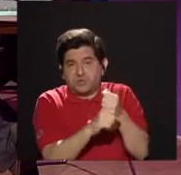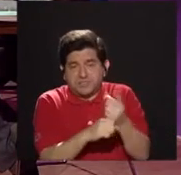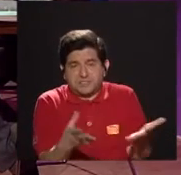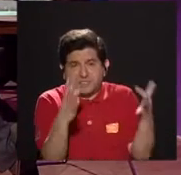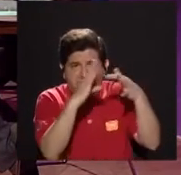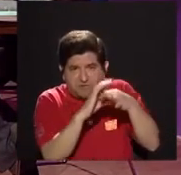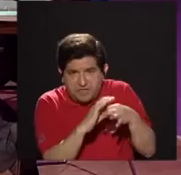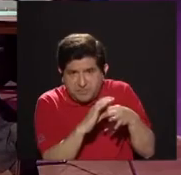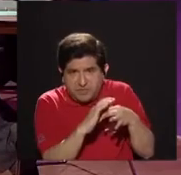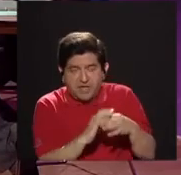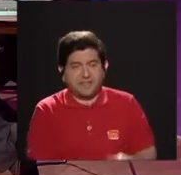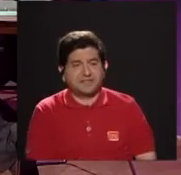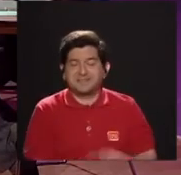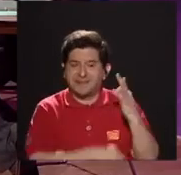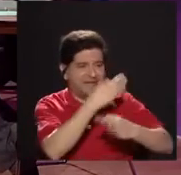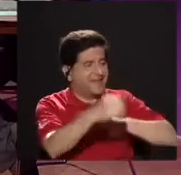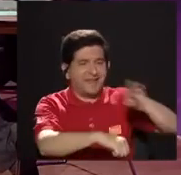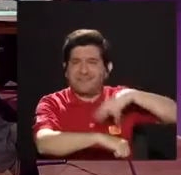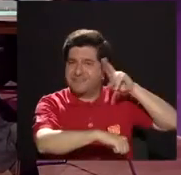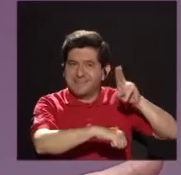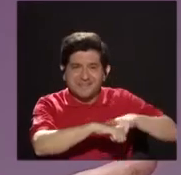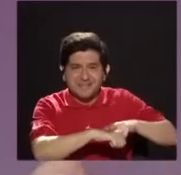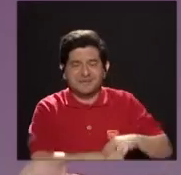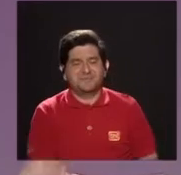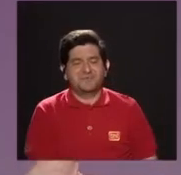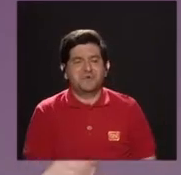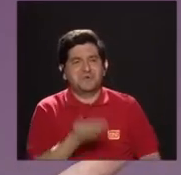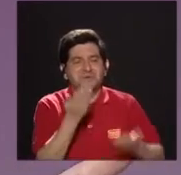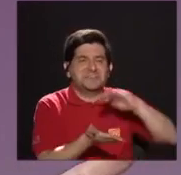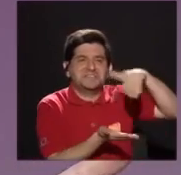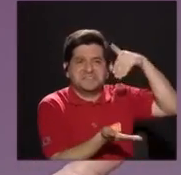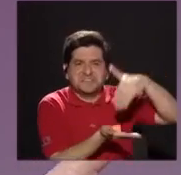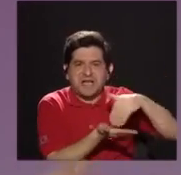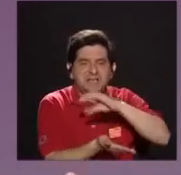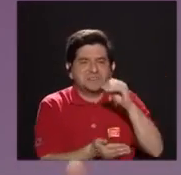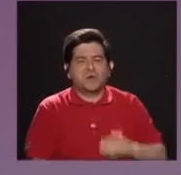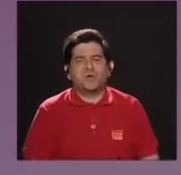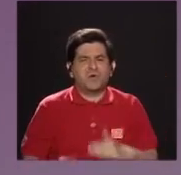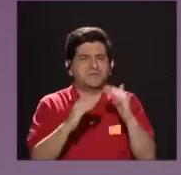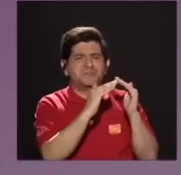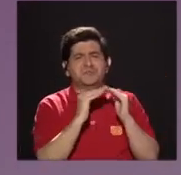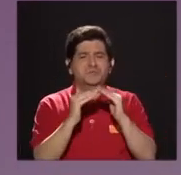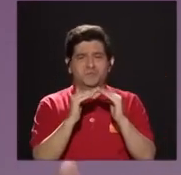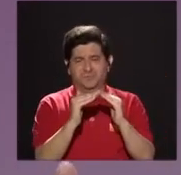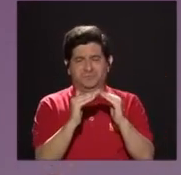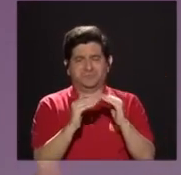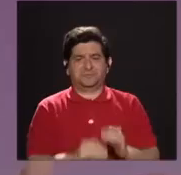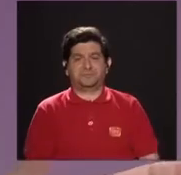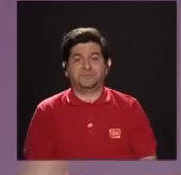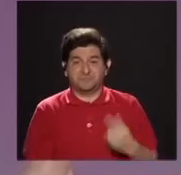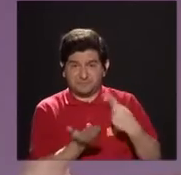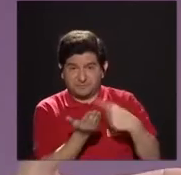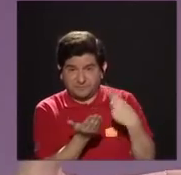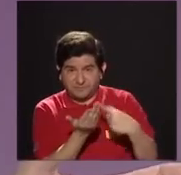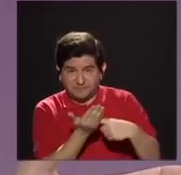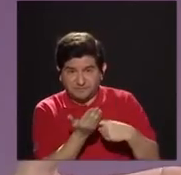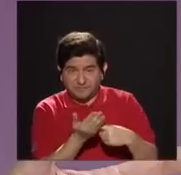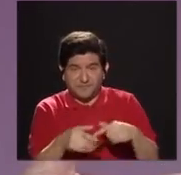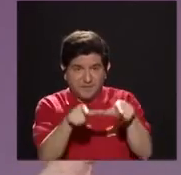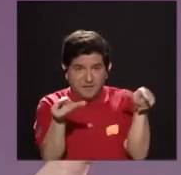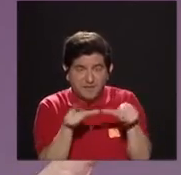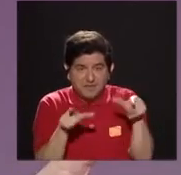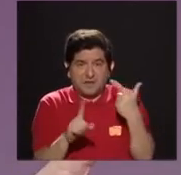alrededor eran nacionales, probablemente centralistas, probablemente urbanas, ¿verdad? Y los debates locales en